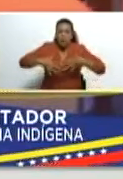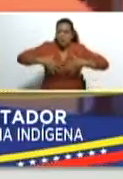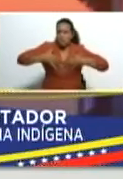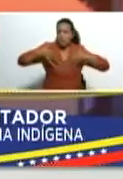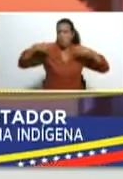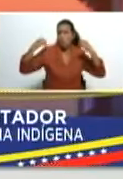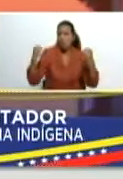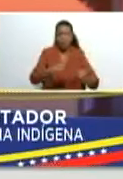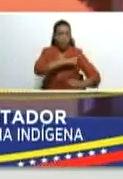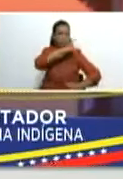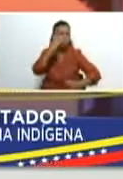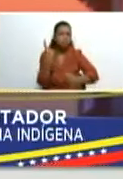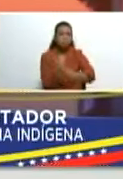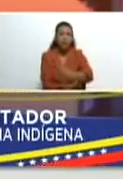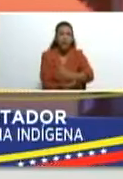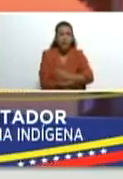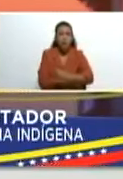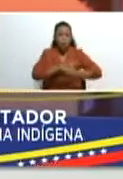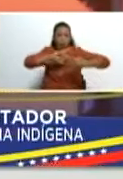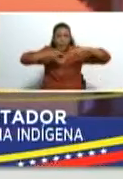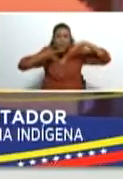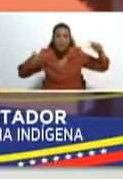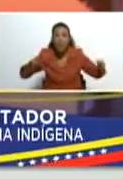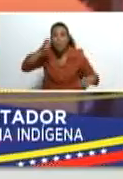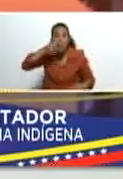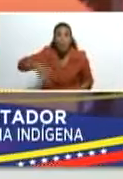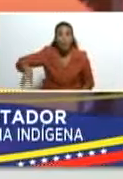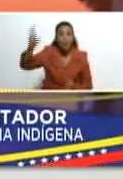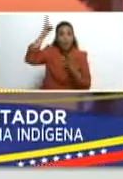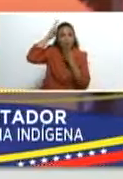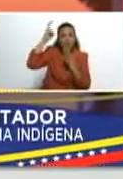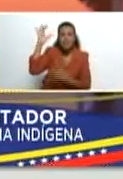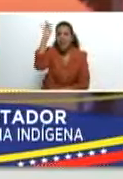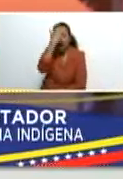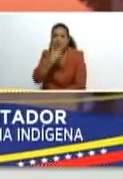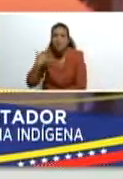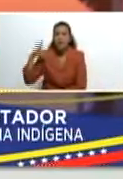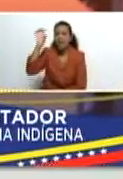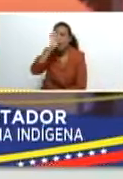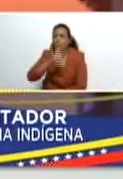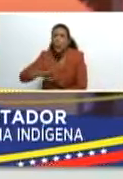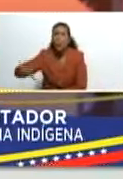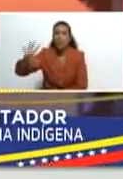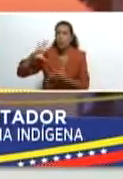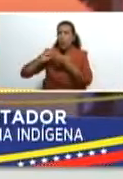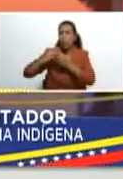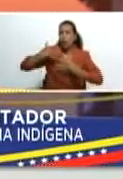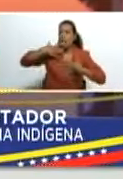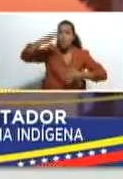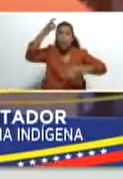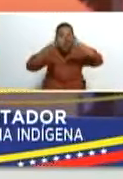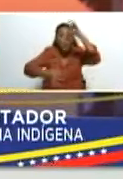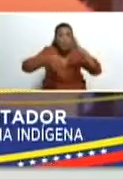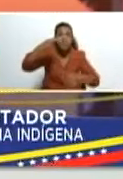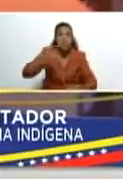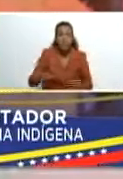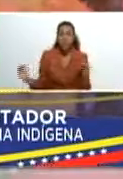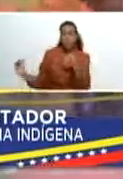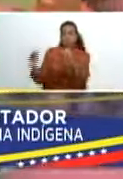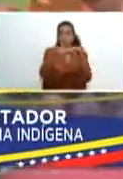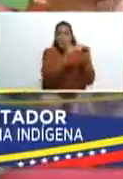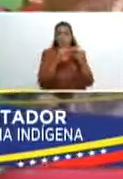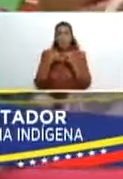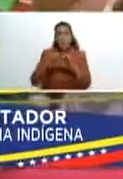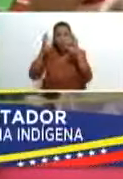energía vital y los genes de los pueblos que han luchado por la independencia, por la justicia, por la igualdad.